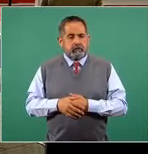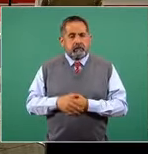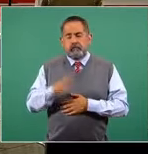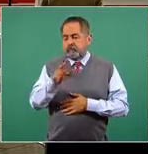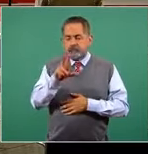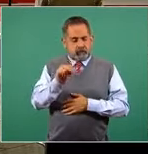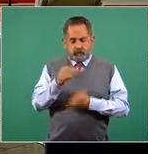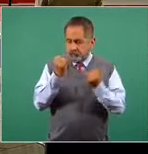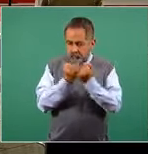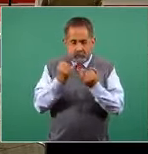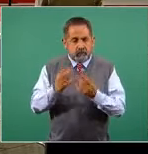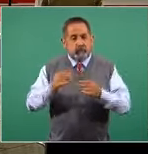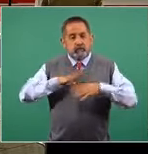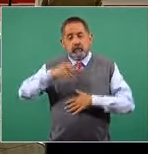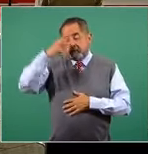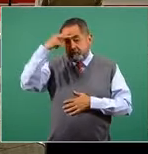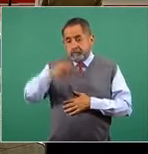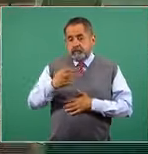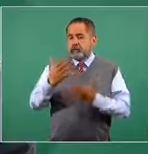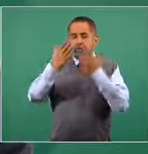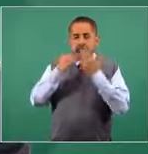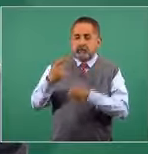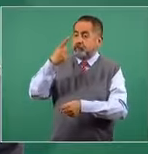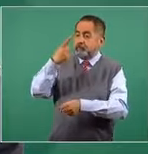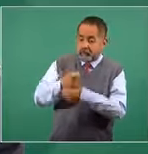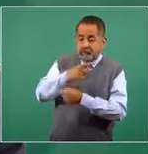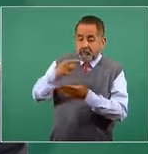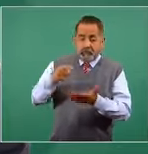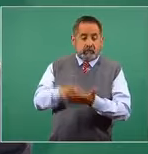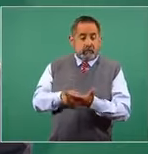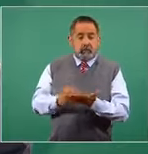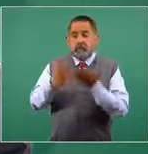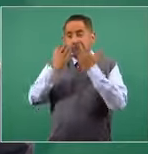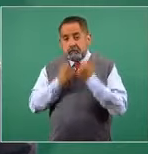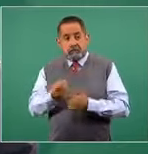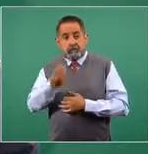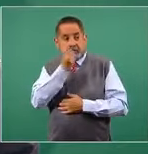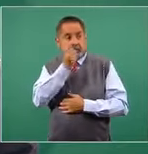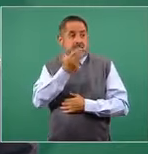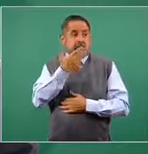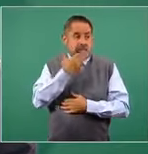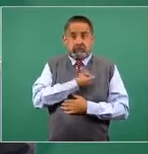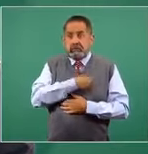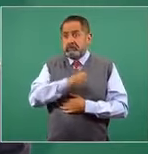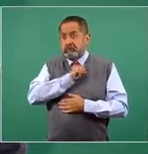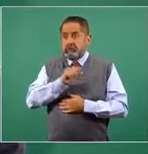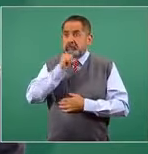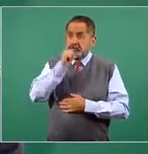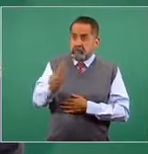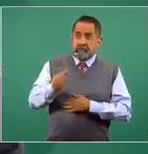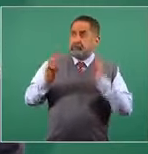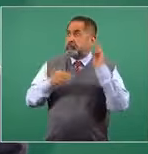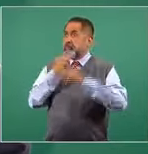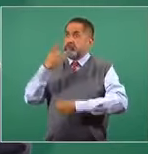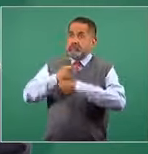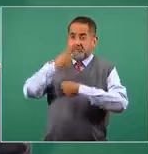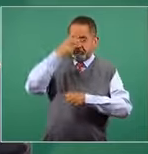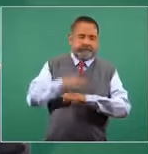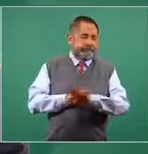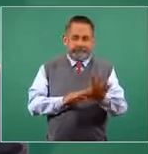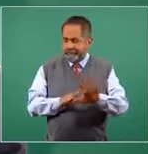No tenemos en México primeros lugares de desnutrición por carencia entre las distintas naciones del mundo.